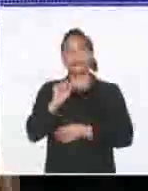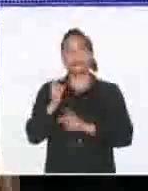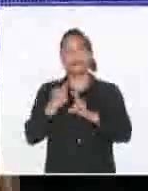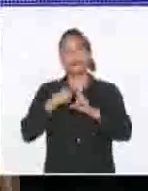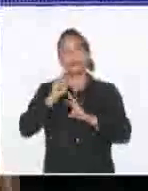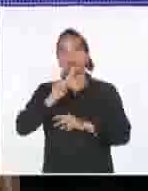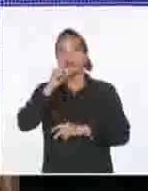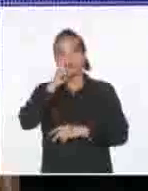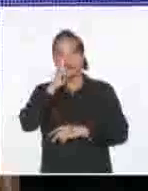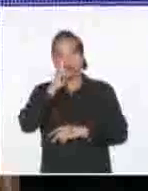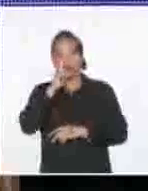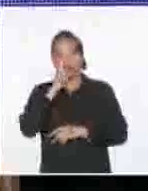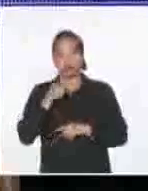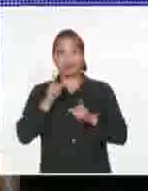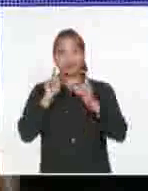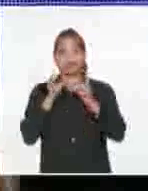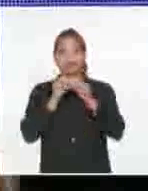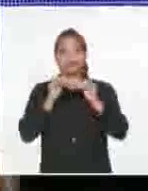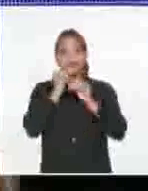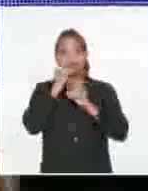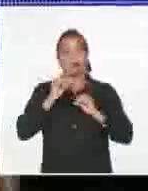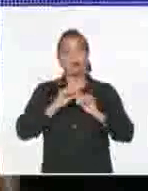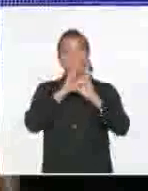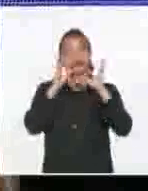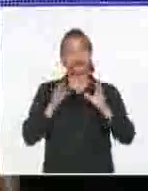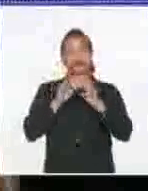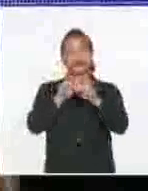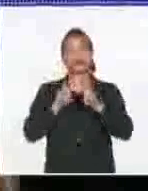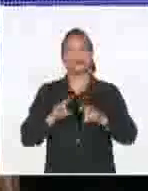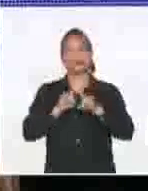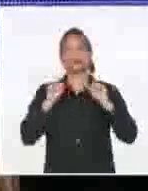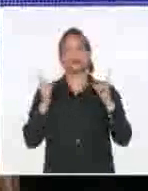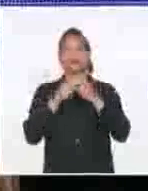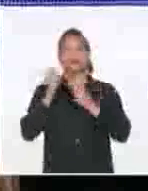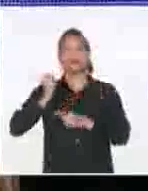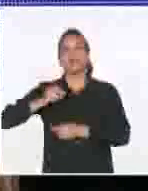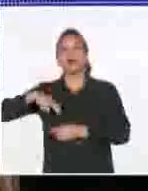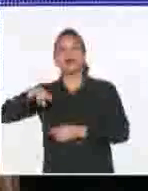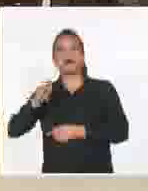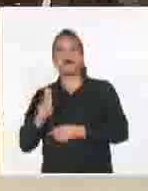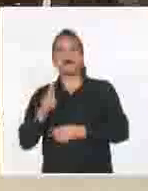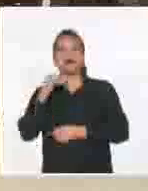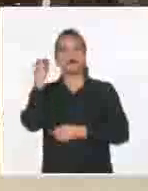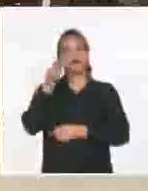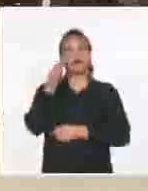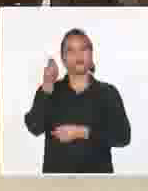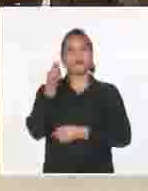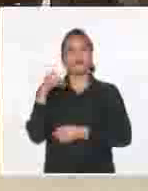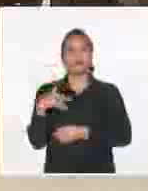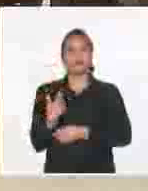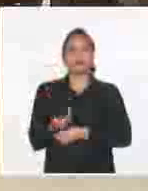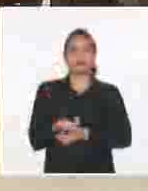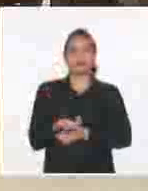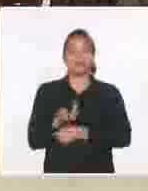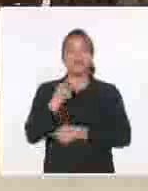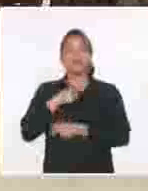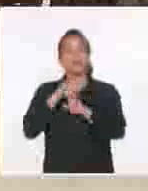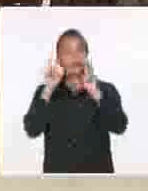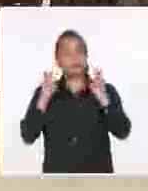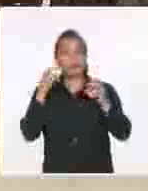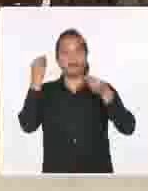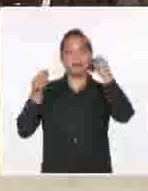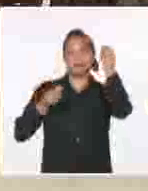sus sesiones matutinas, la Asamblea General de Naciones Unidas considerará este tema